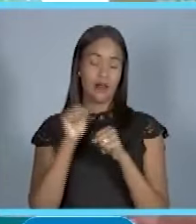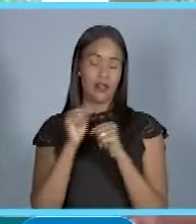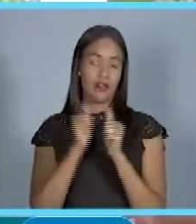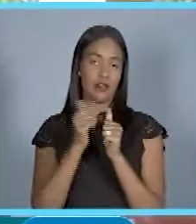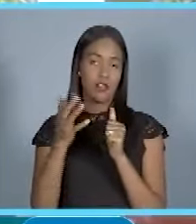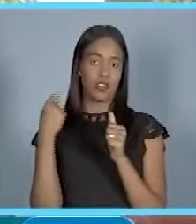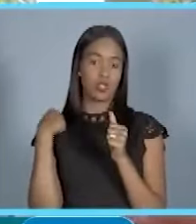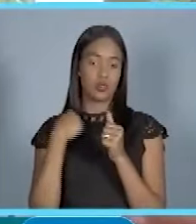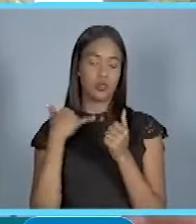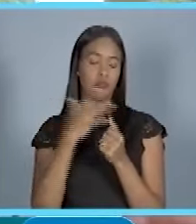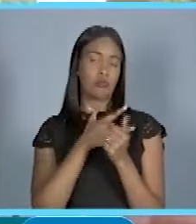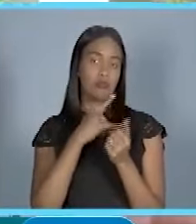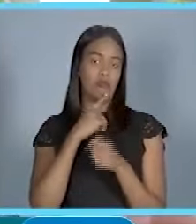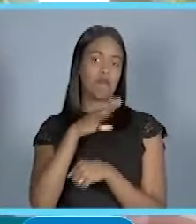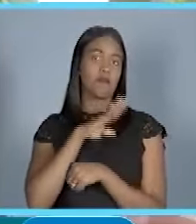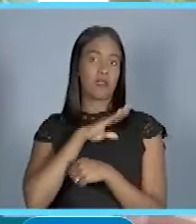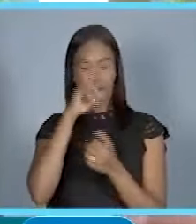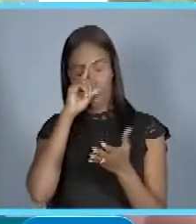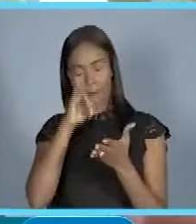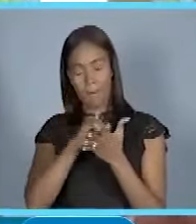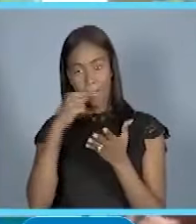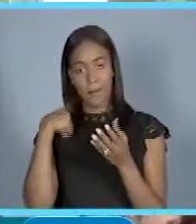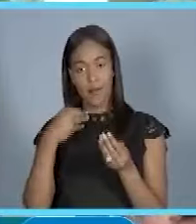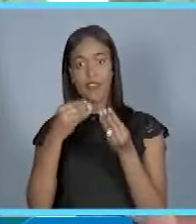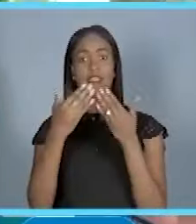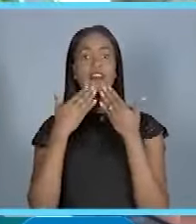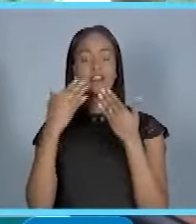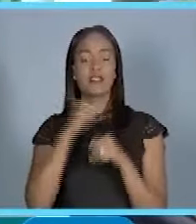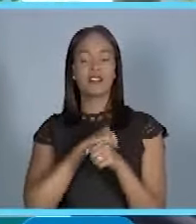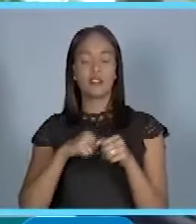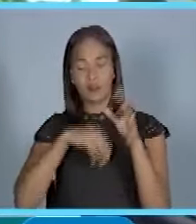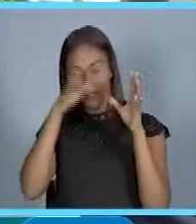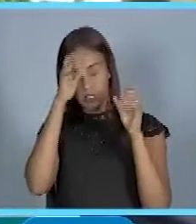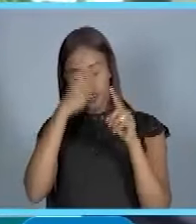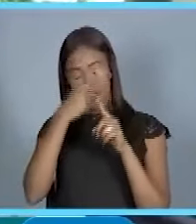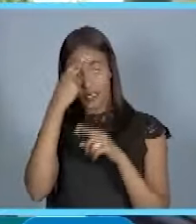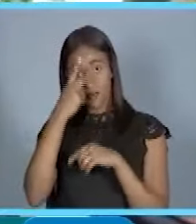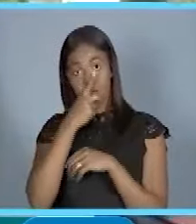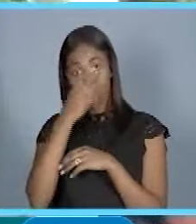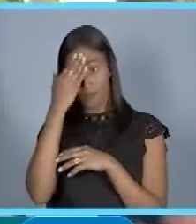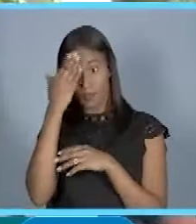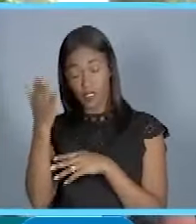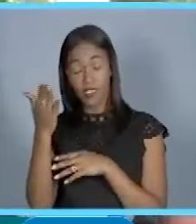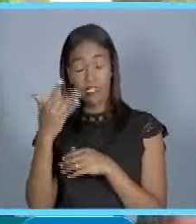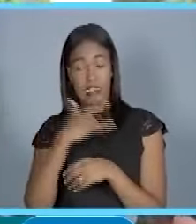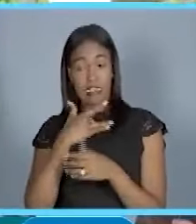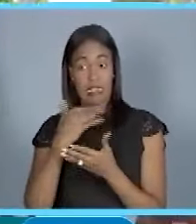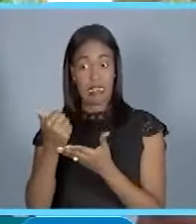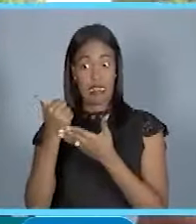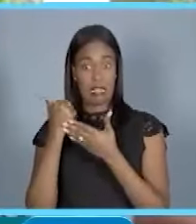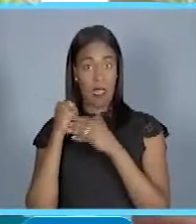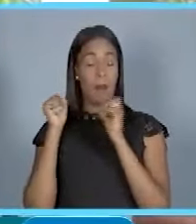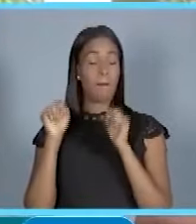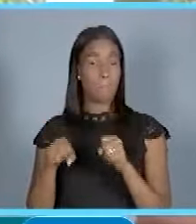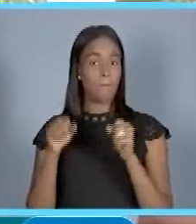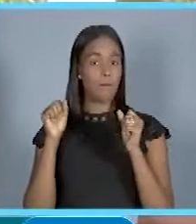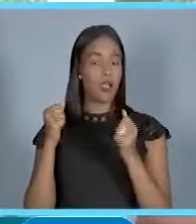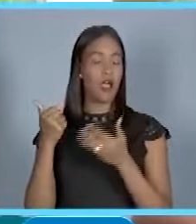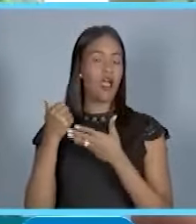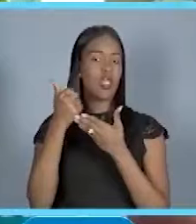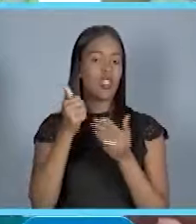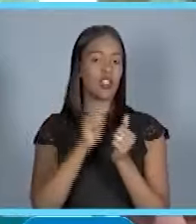y nosotros nos sentimos bien satisfechos por esto. Y le damos las gracias al señor presidente de la República porque en su sensibilidad pudo poner en las